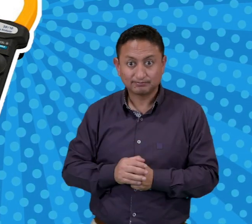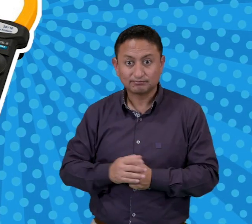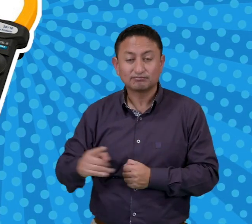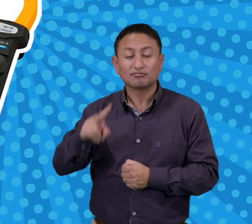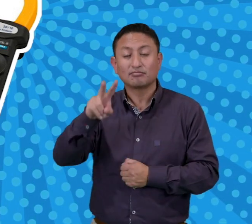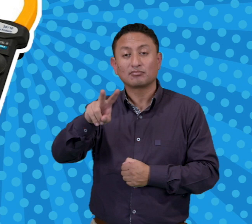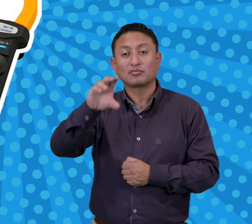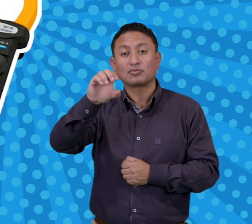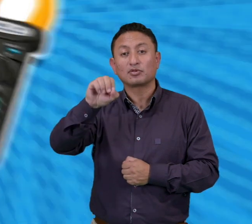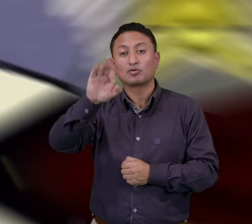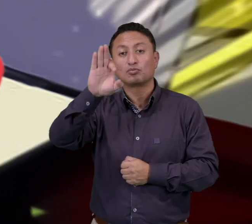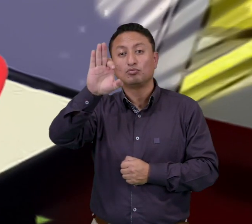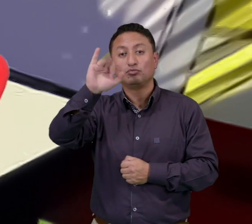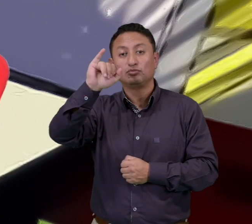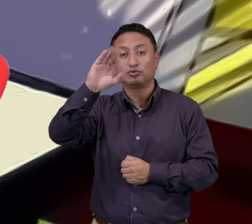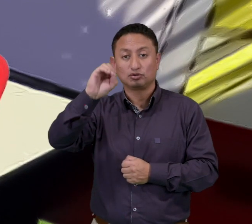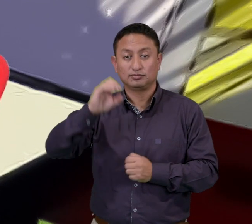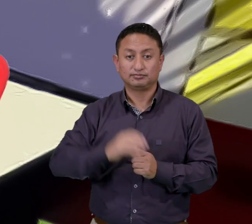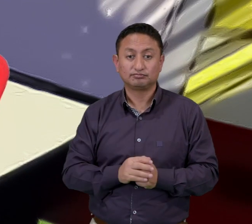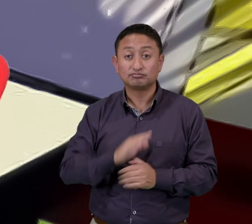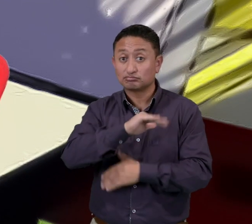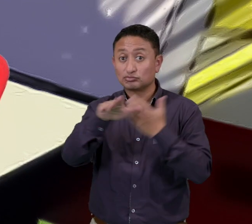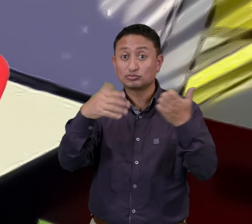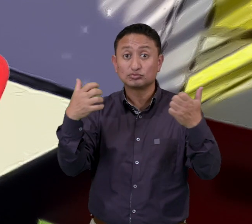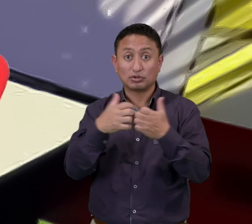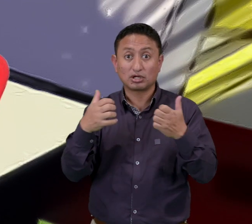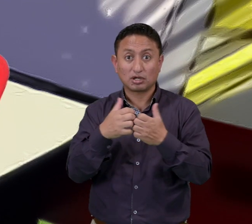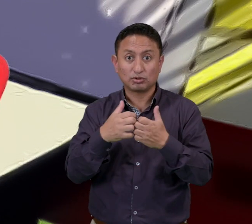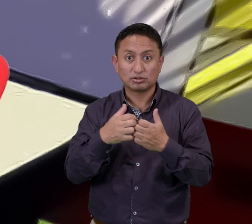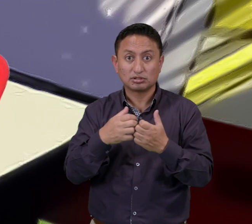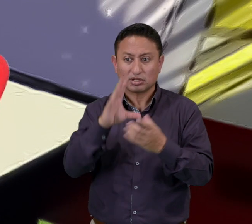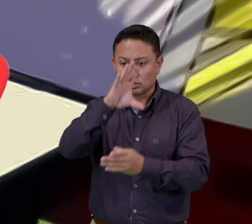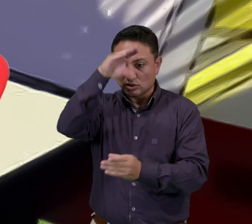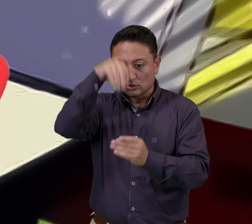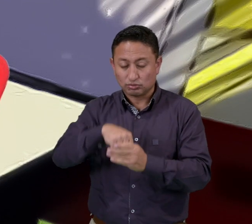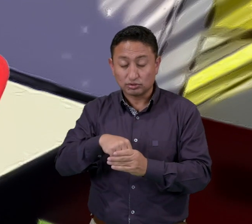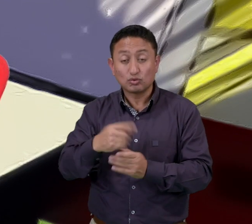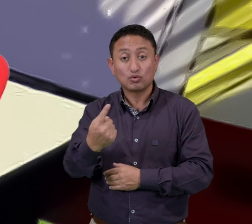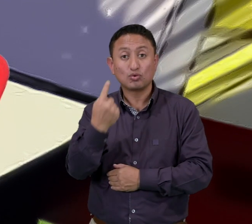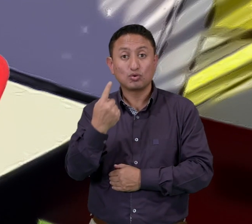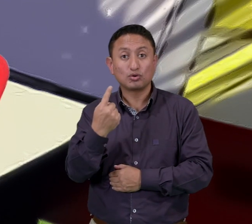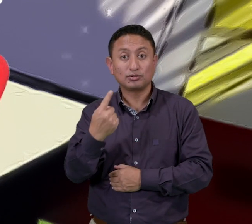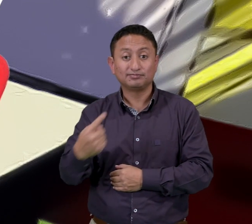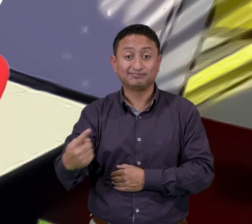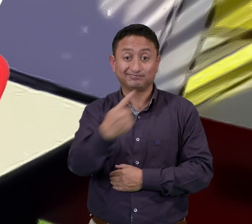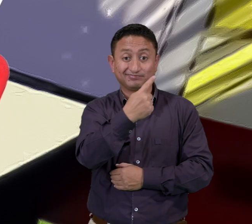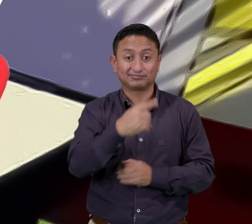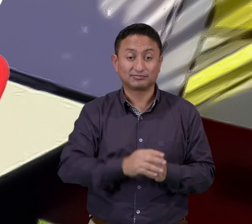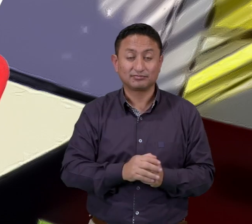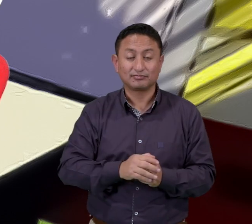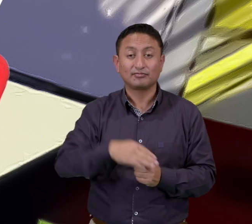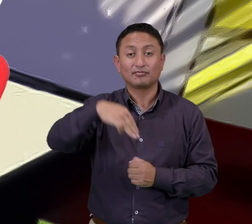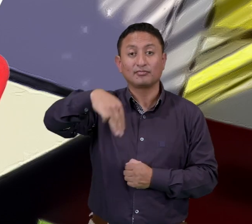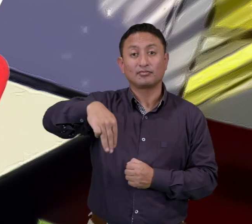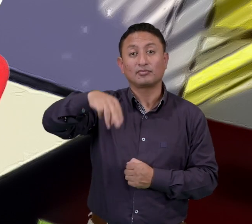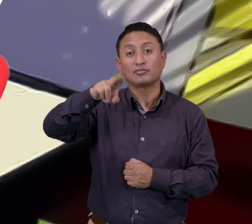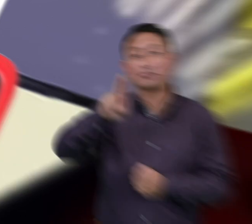de medida es el voltio. Todos estos instrumentos de medida se encuentran en un solo equipo llamado multímetro.